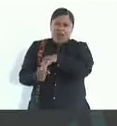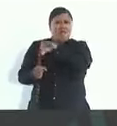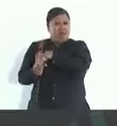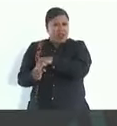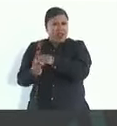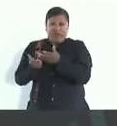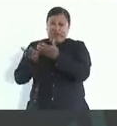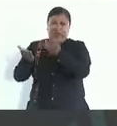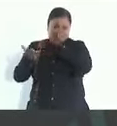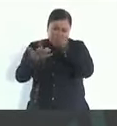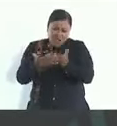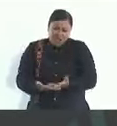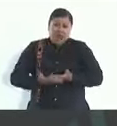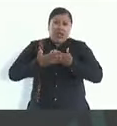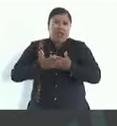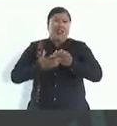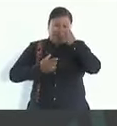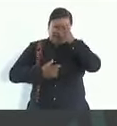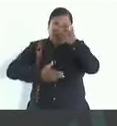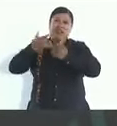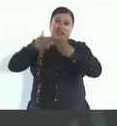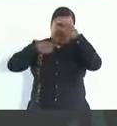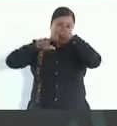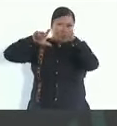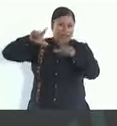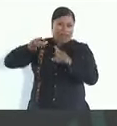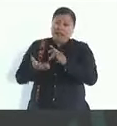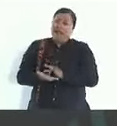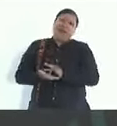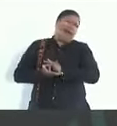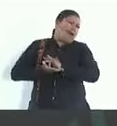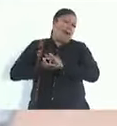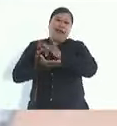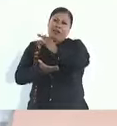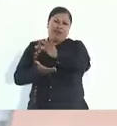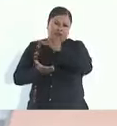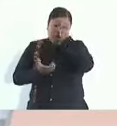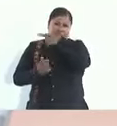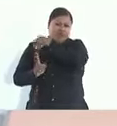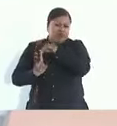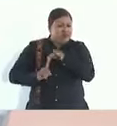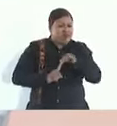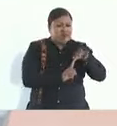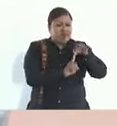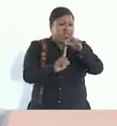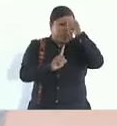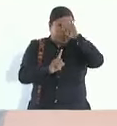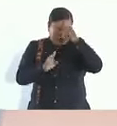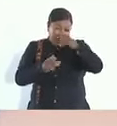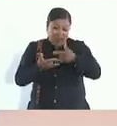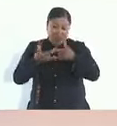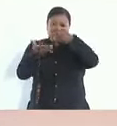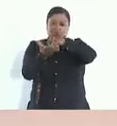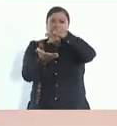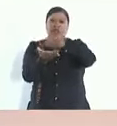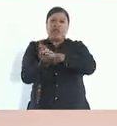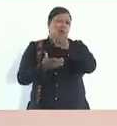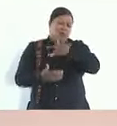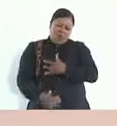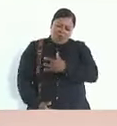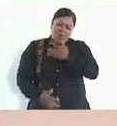y la esperanza de la República. Gracias por guiarnos hacia el lado correcto de la historia. Fue un honor haber recorrido